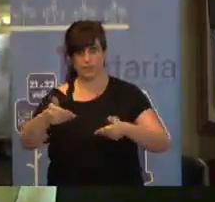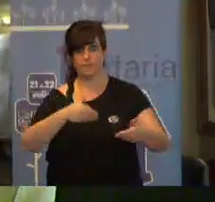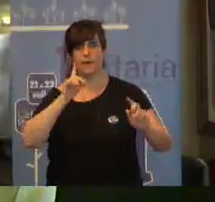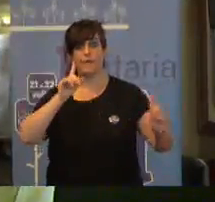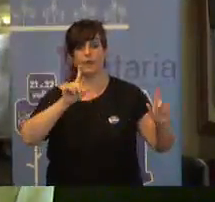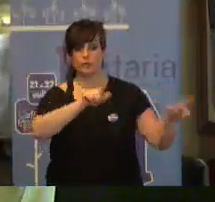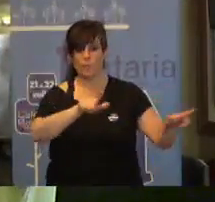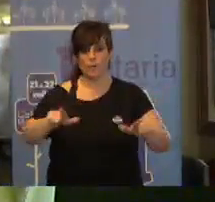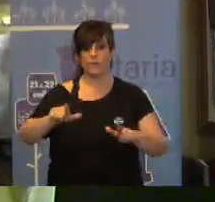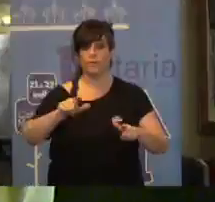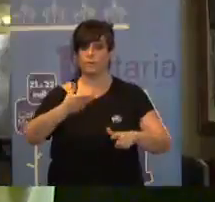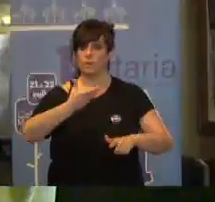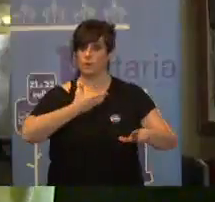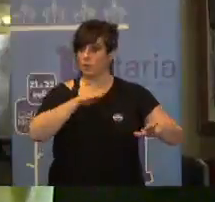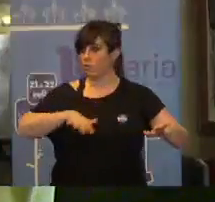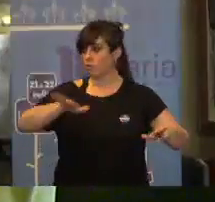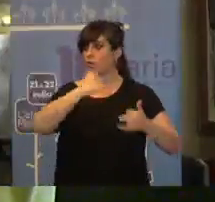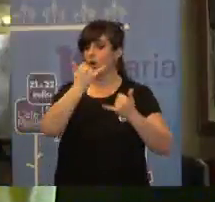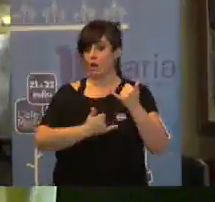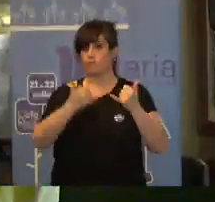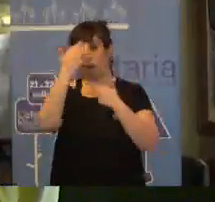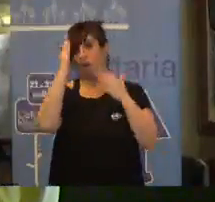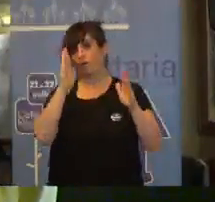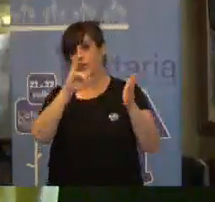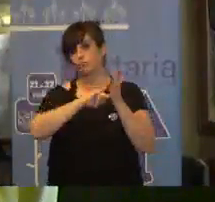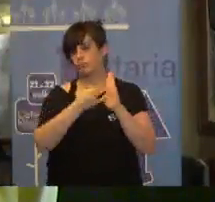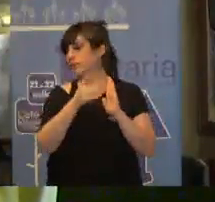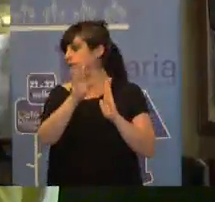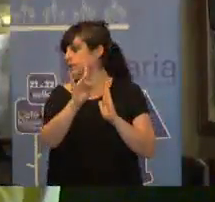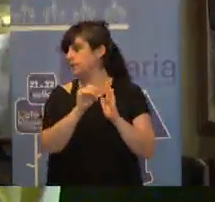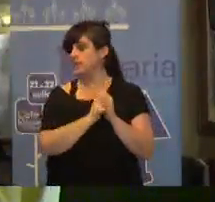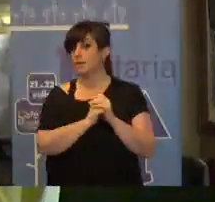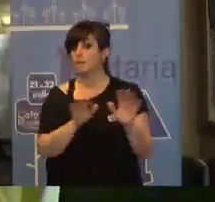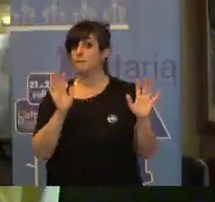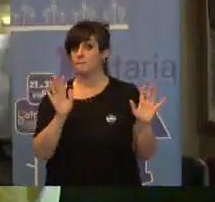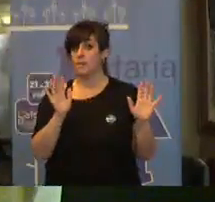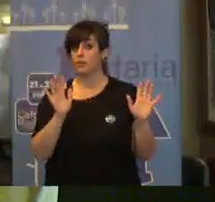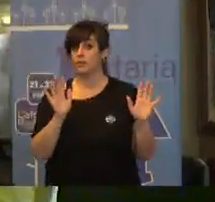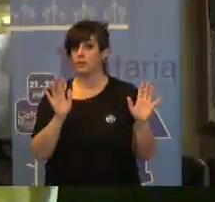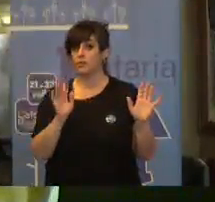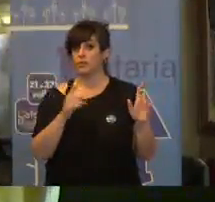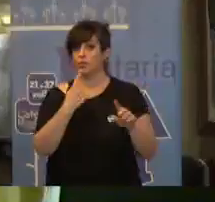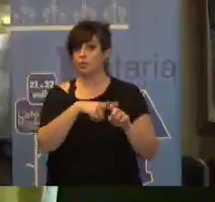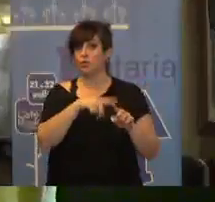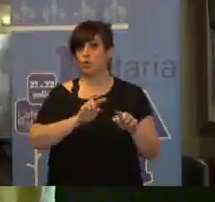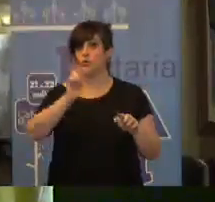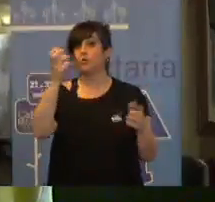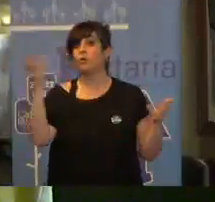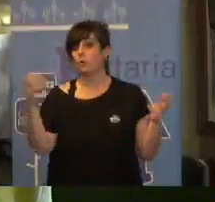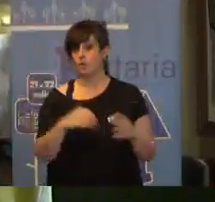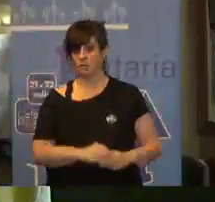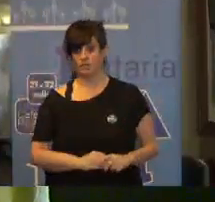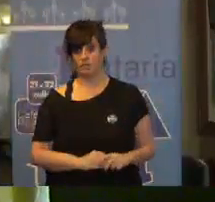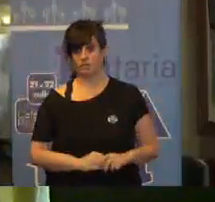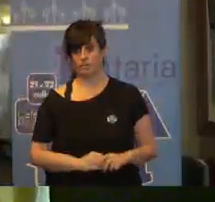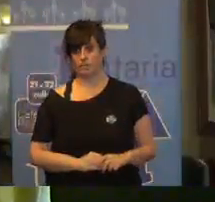locais resolven esa atención. Sí que vai haber esa preocupación. Pero, que outra cosa nos debe diferenciar?